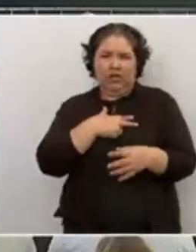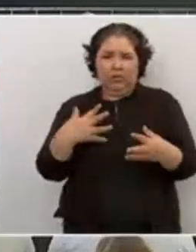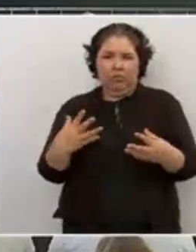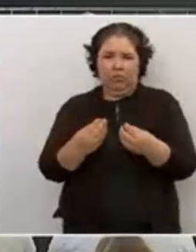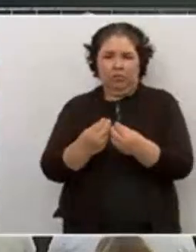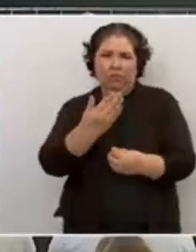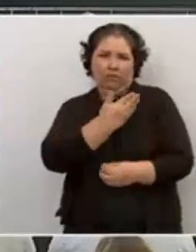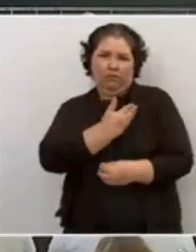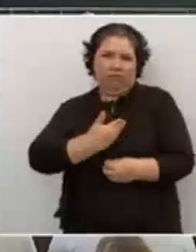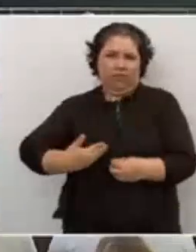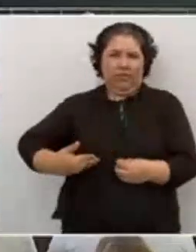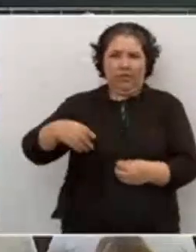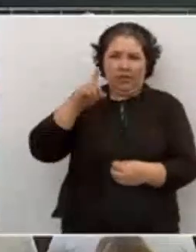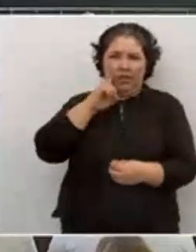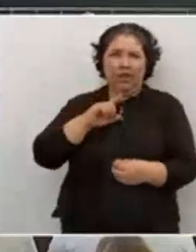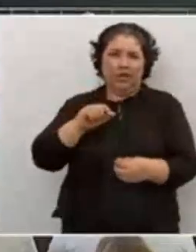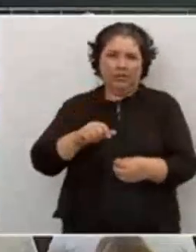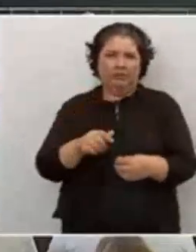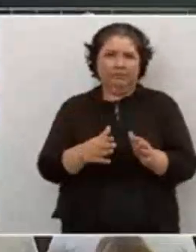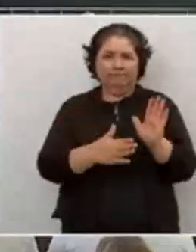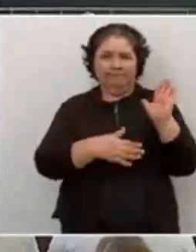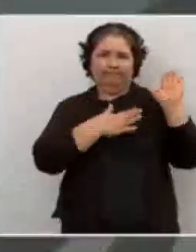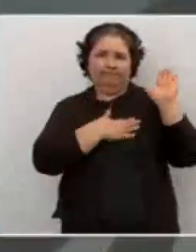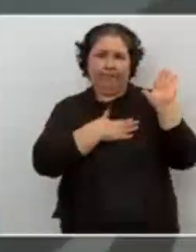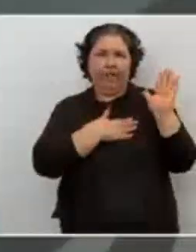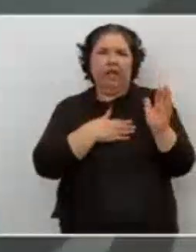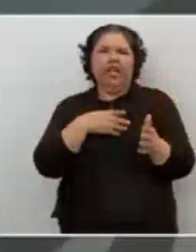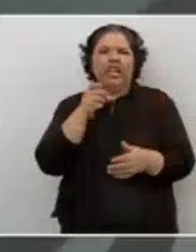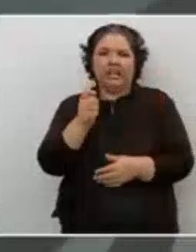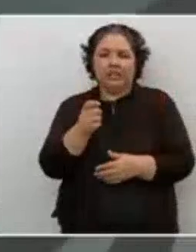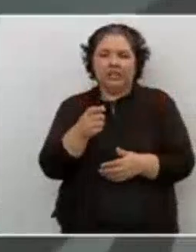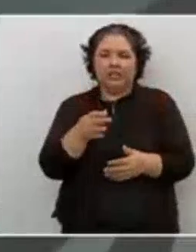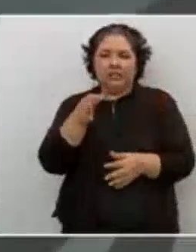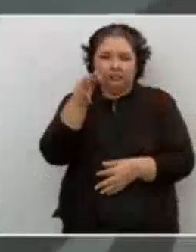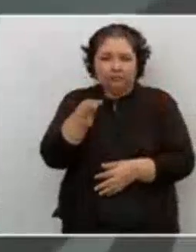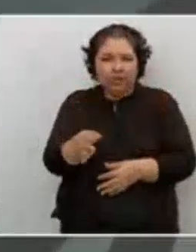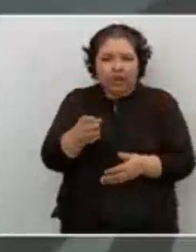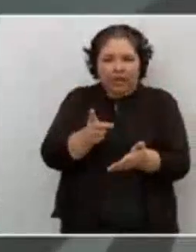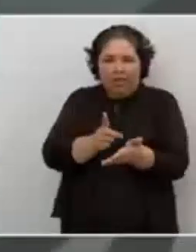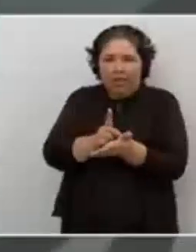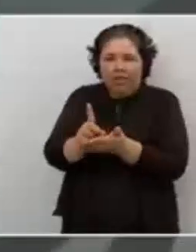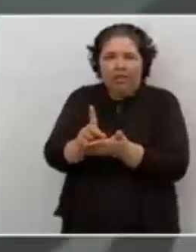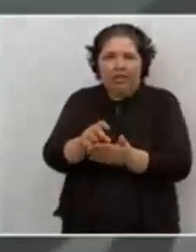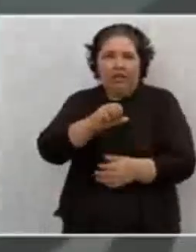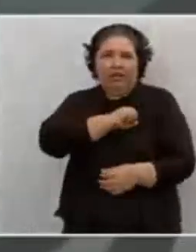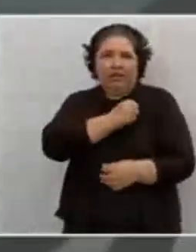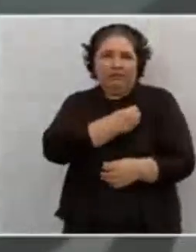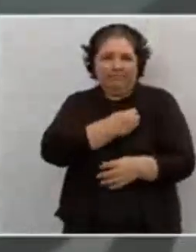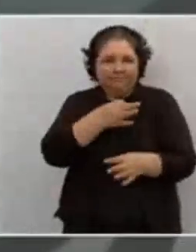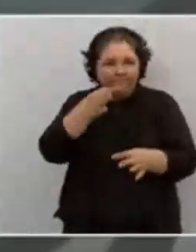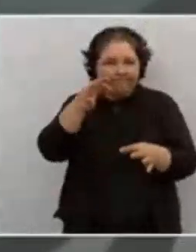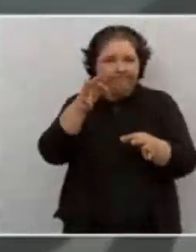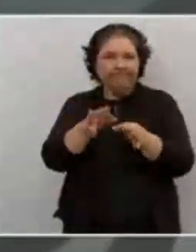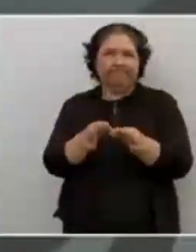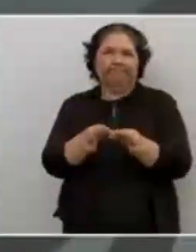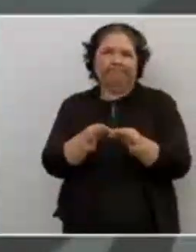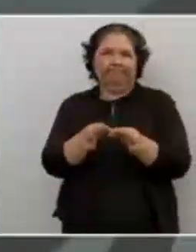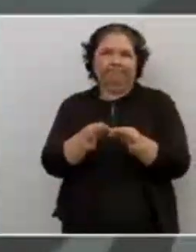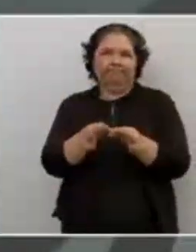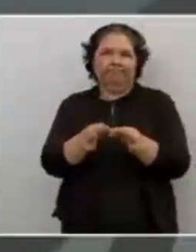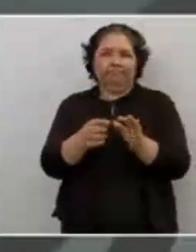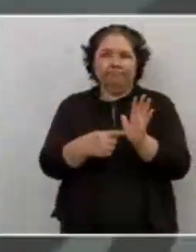Sheinbaum Pardo, se está cumpliendo el derecho a la salud de una manera concreta y de una manera muy